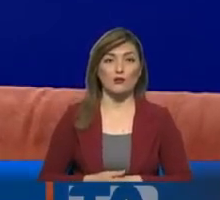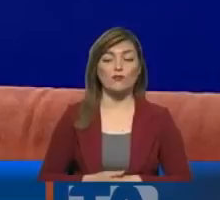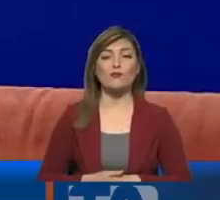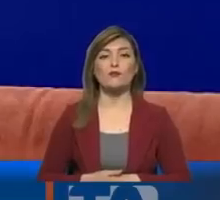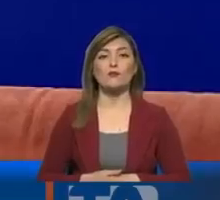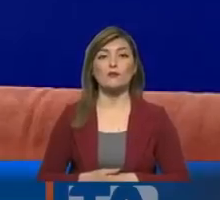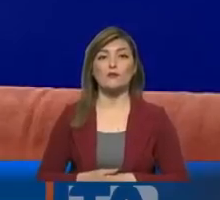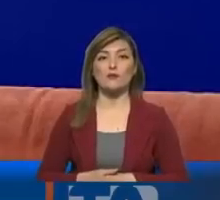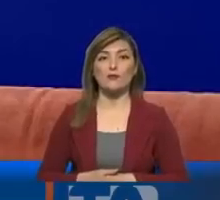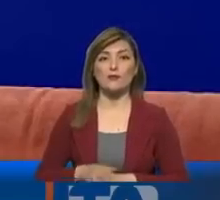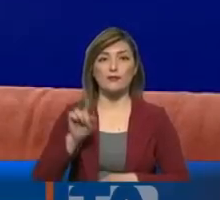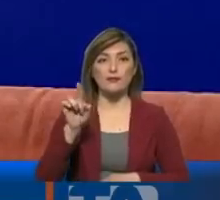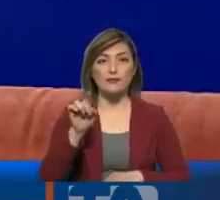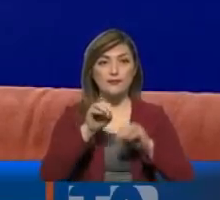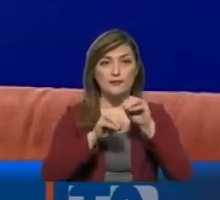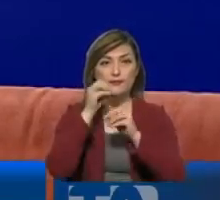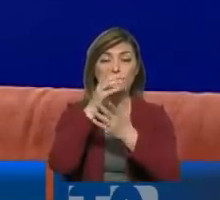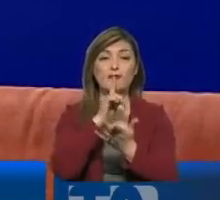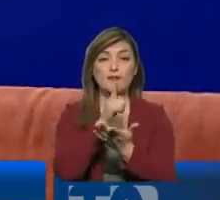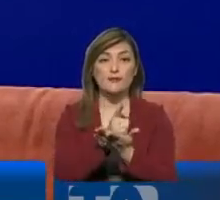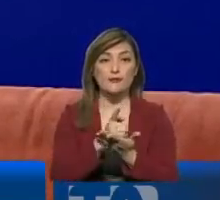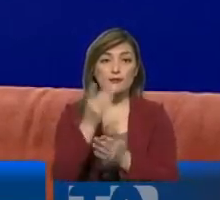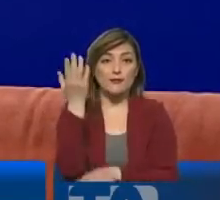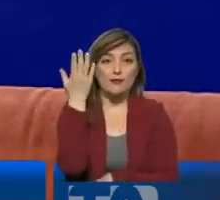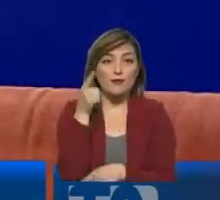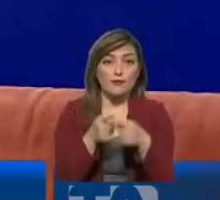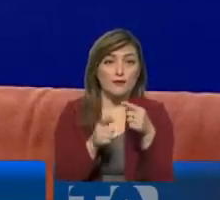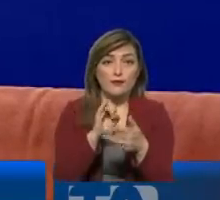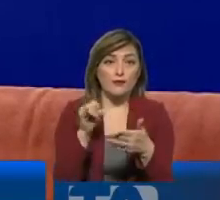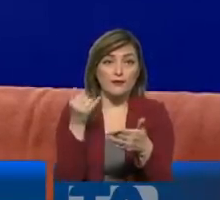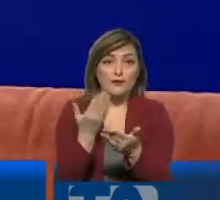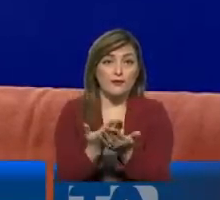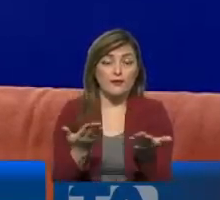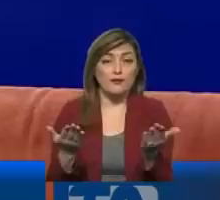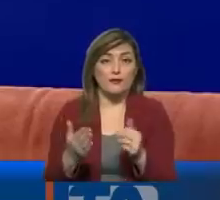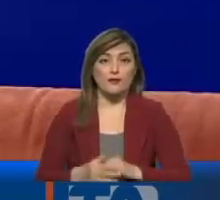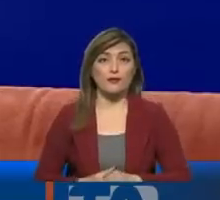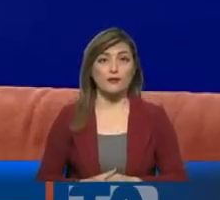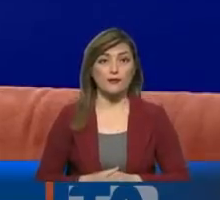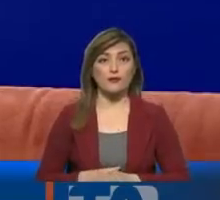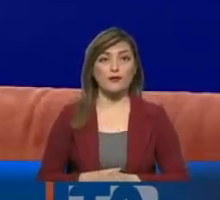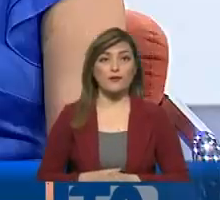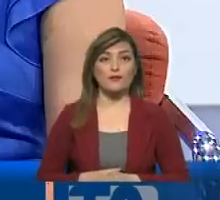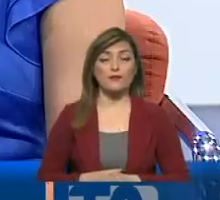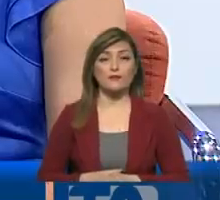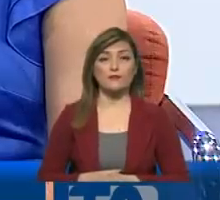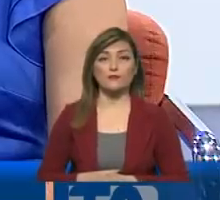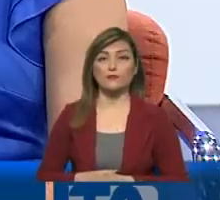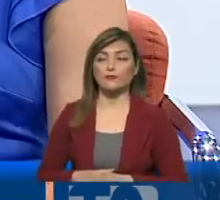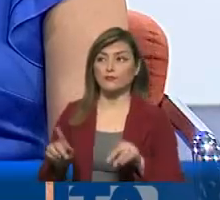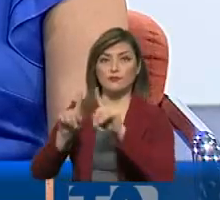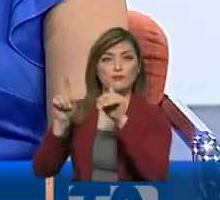al informe y que decían que efectivamente el alcalde no pudo justificar estos incumplimientos. Ahora, ¿existe